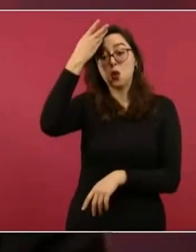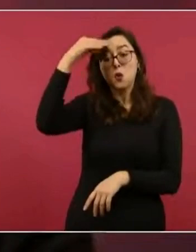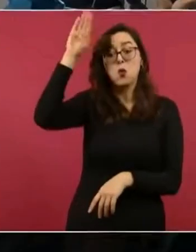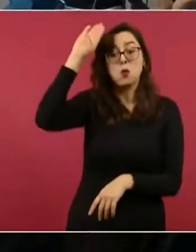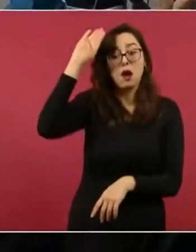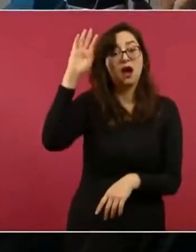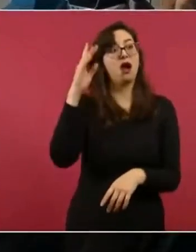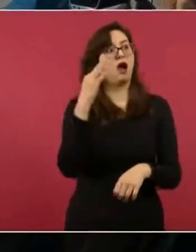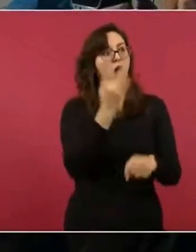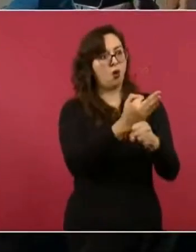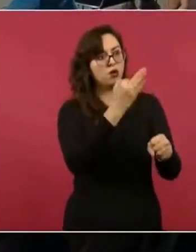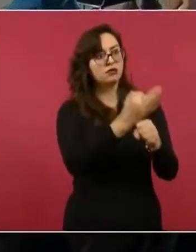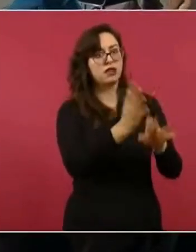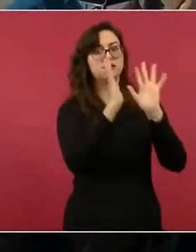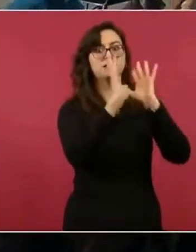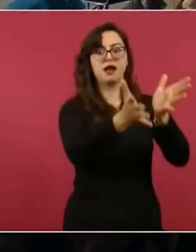senadores